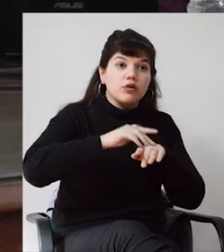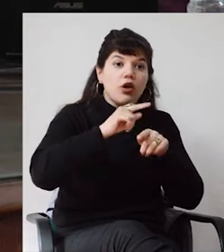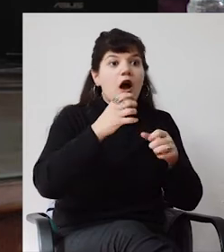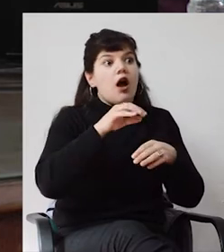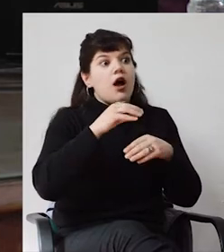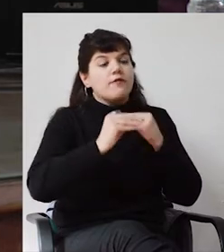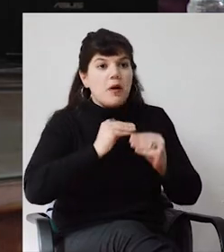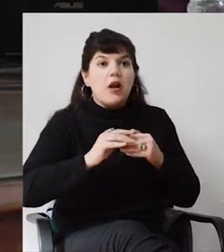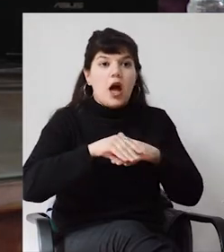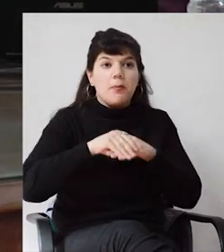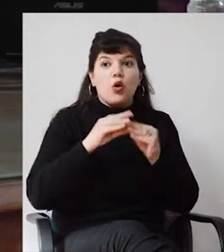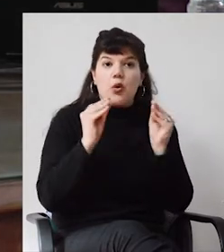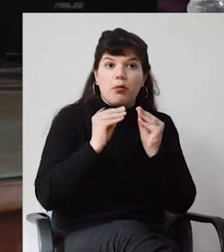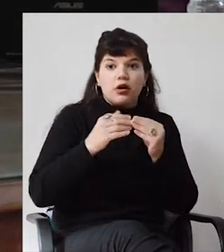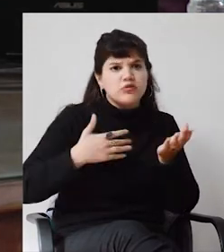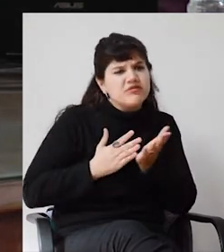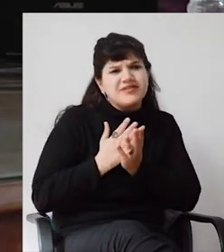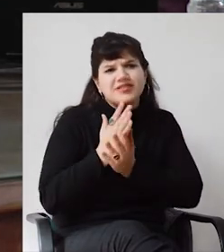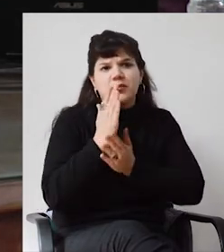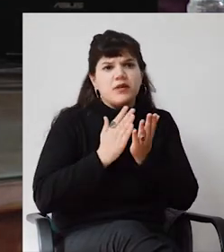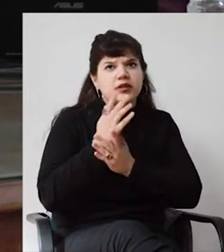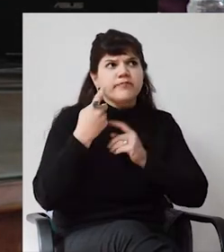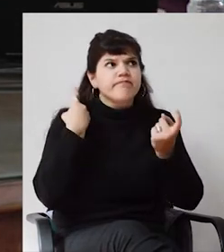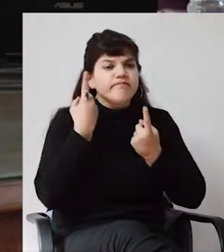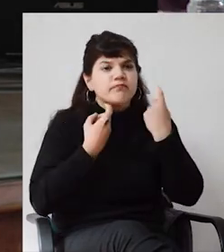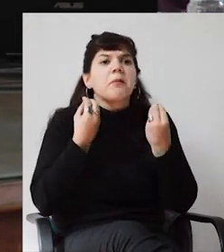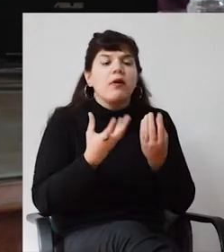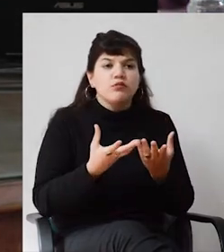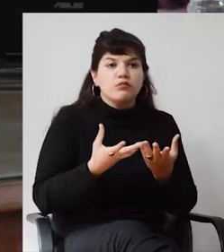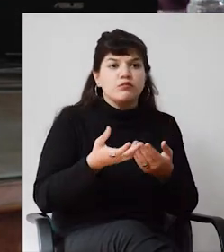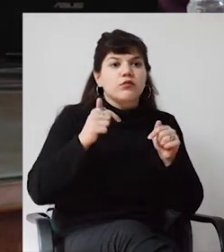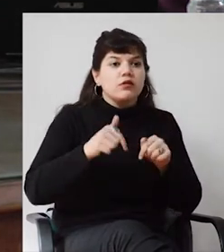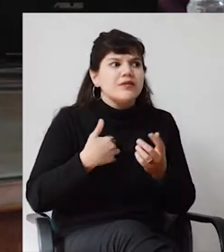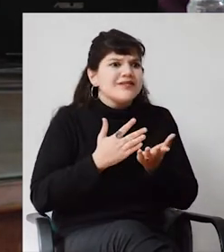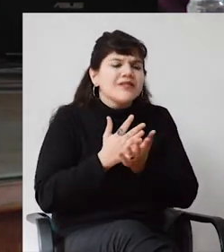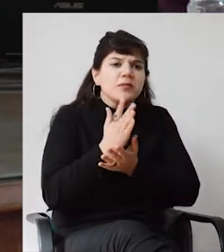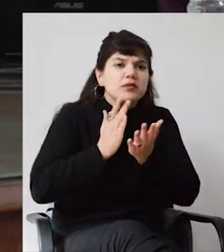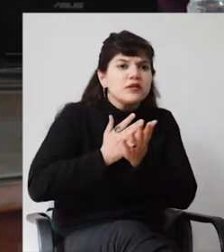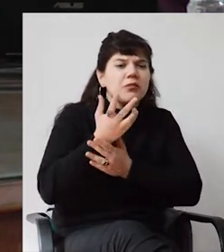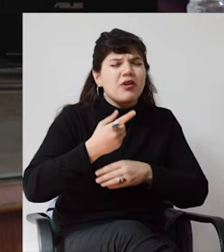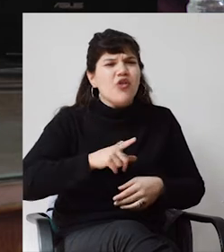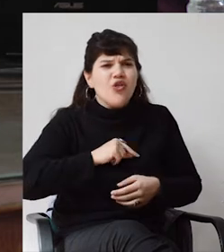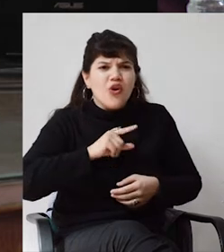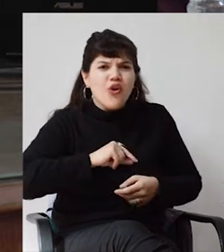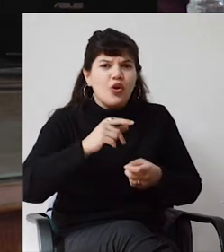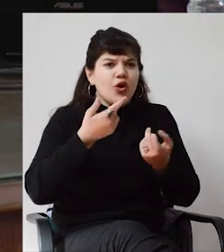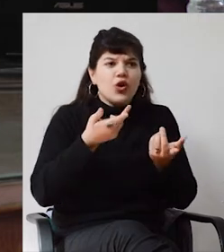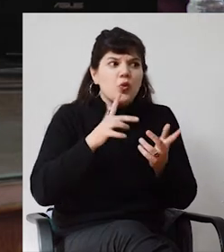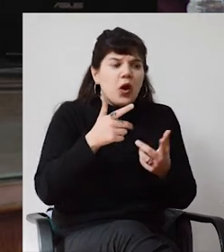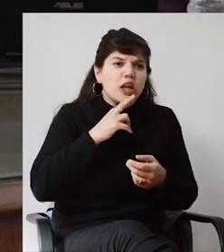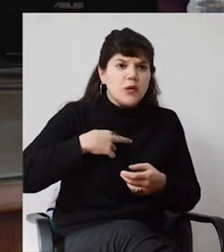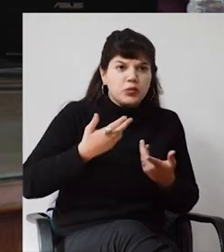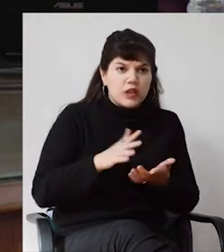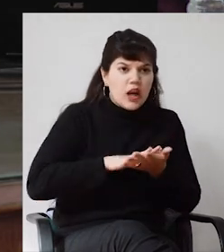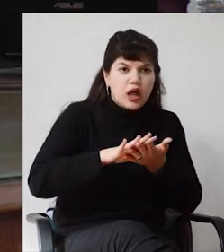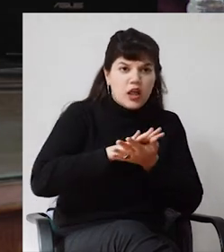entonces, familiares, amigos y compañeros convivimos inundados por la incertidumbre, inundados por el profundo dolor de quien